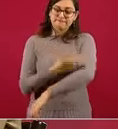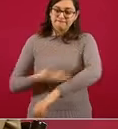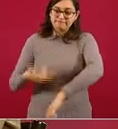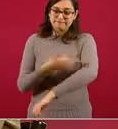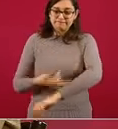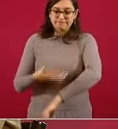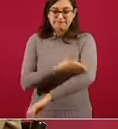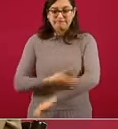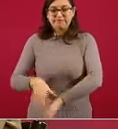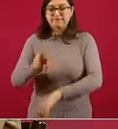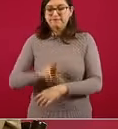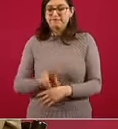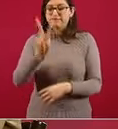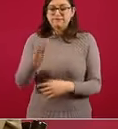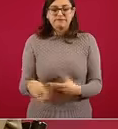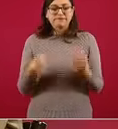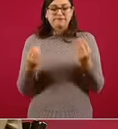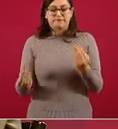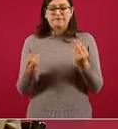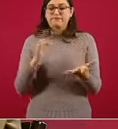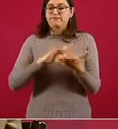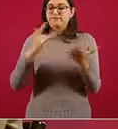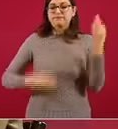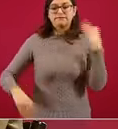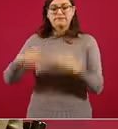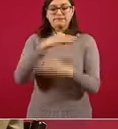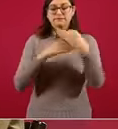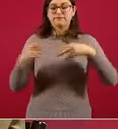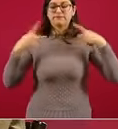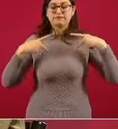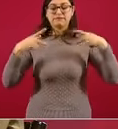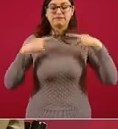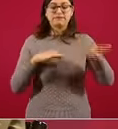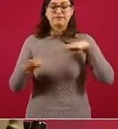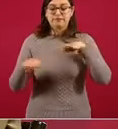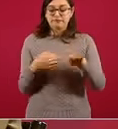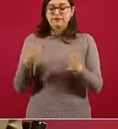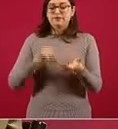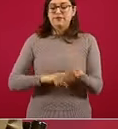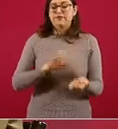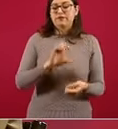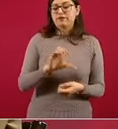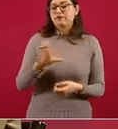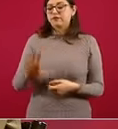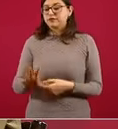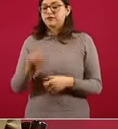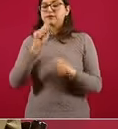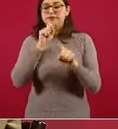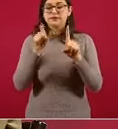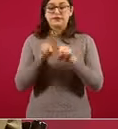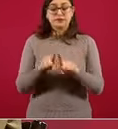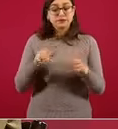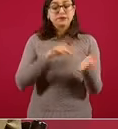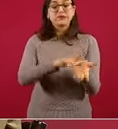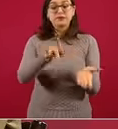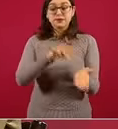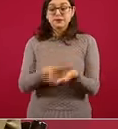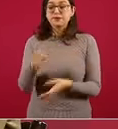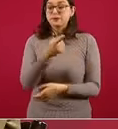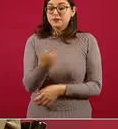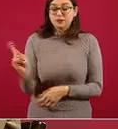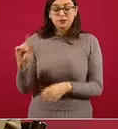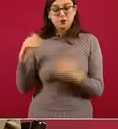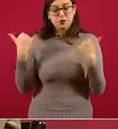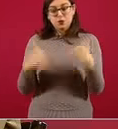pues mi agradecimiento a toda la gente que trabaja tanto directamente en el C5 como de apoyo, porque creo que están haciendo un trabajo